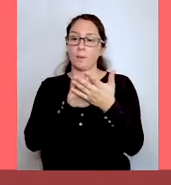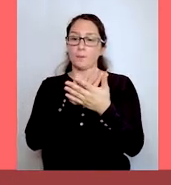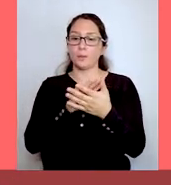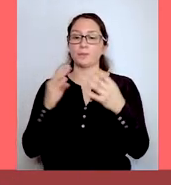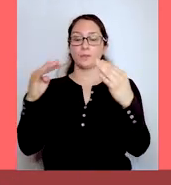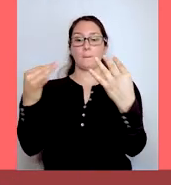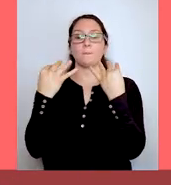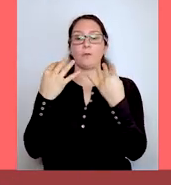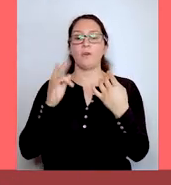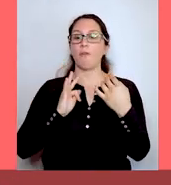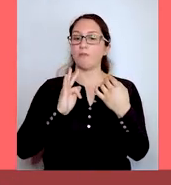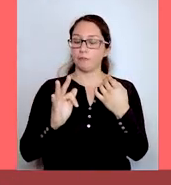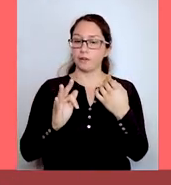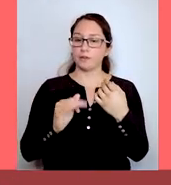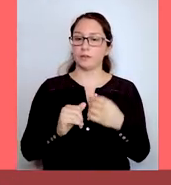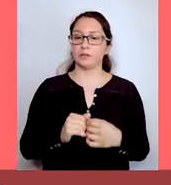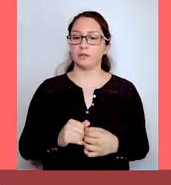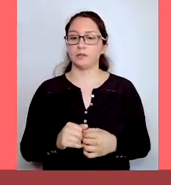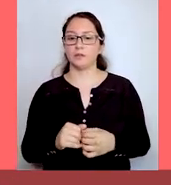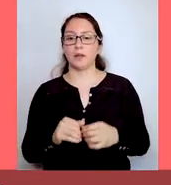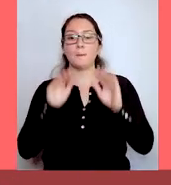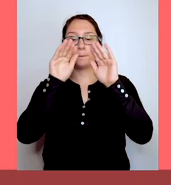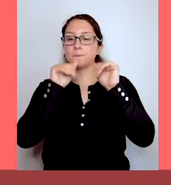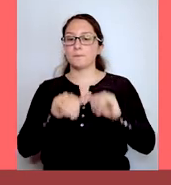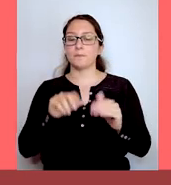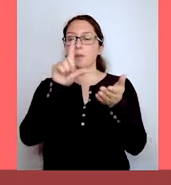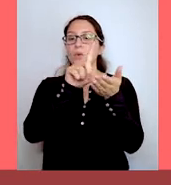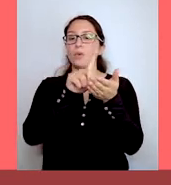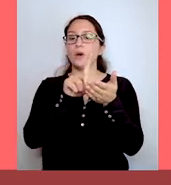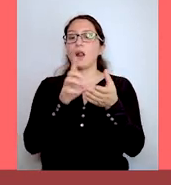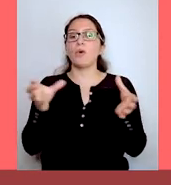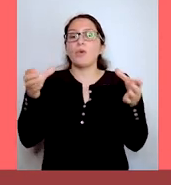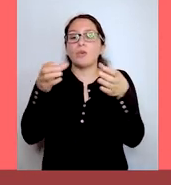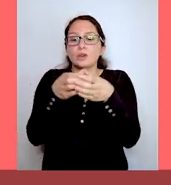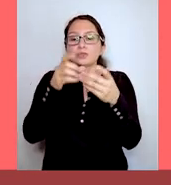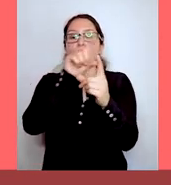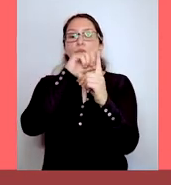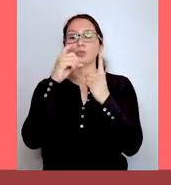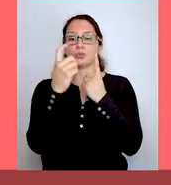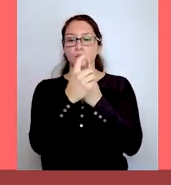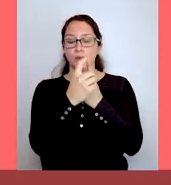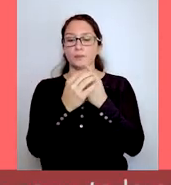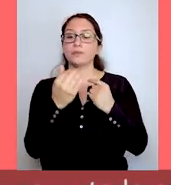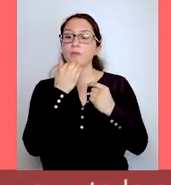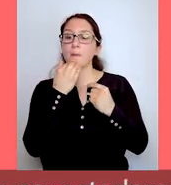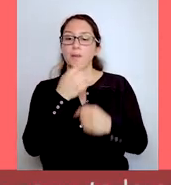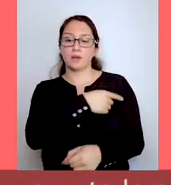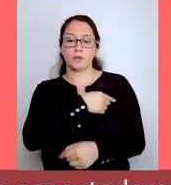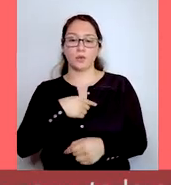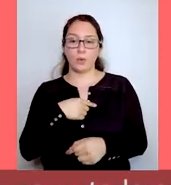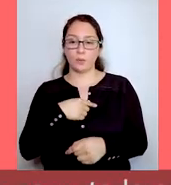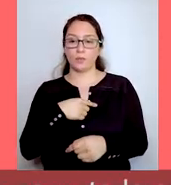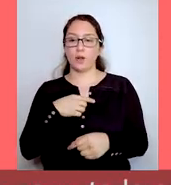Estas comunidades se constituyen a partir de públicos fidelizados de una organización o espacio cultural, por lo que también